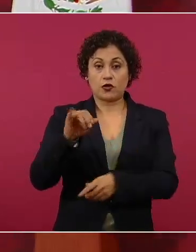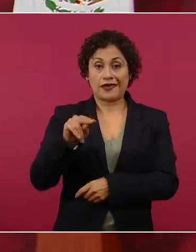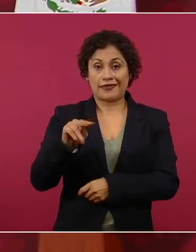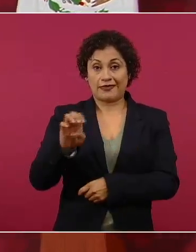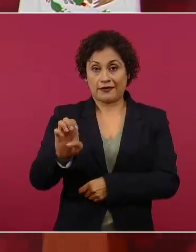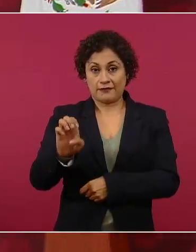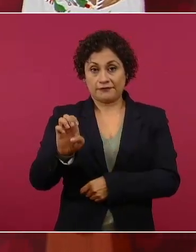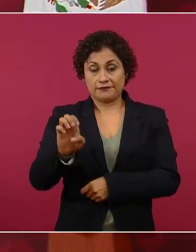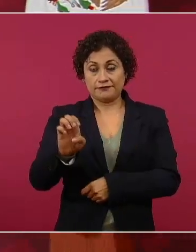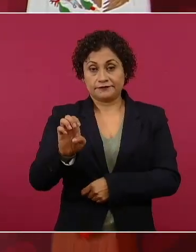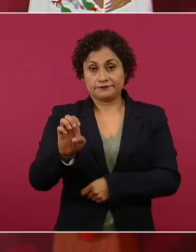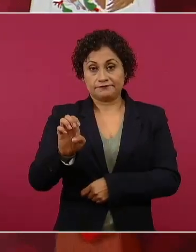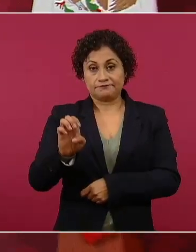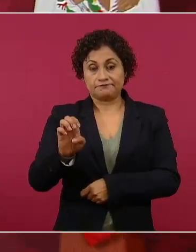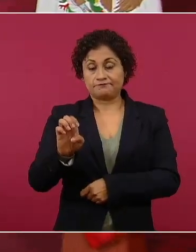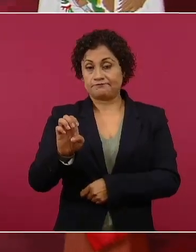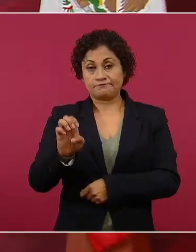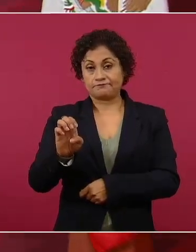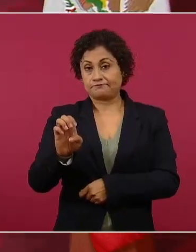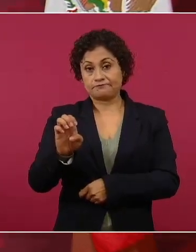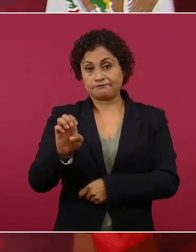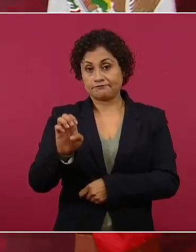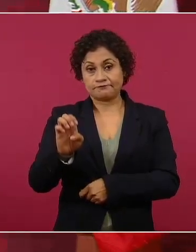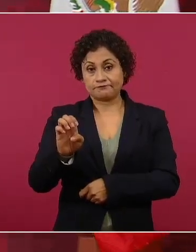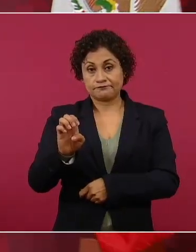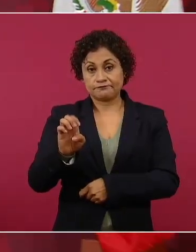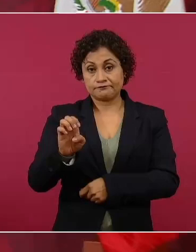sino que sea como